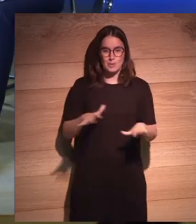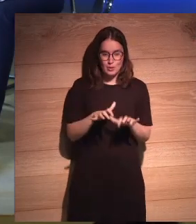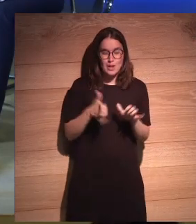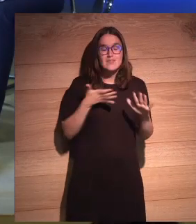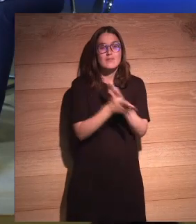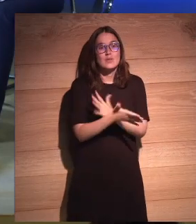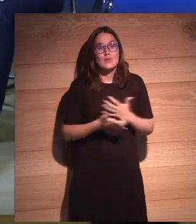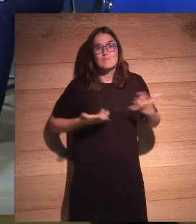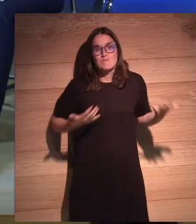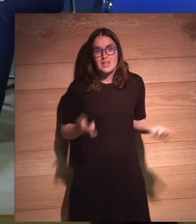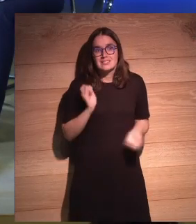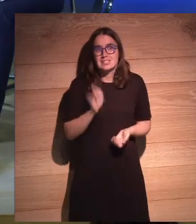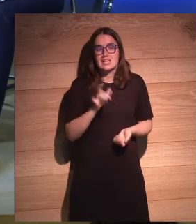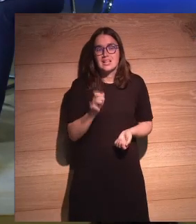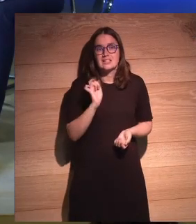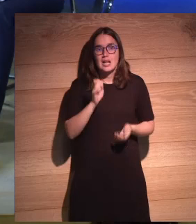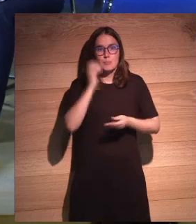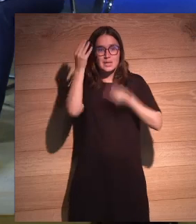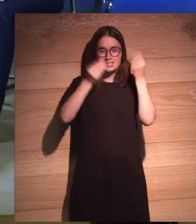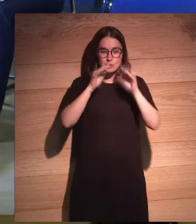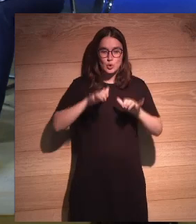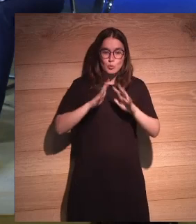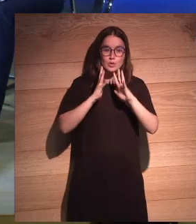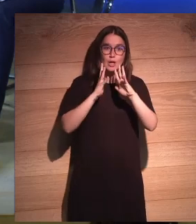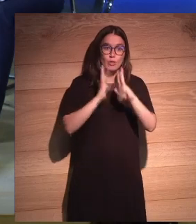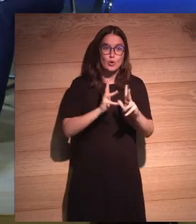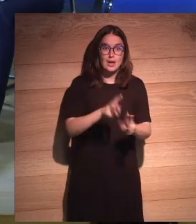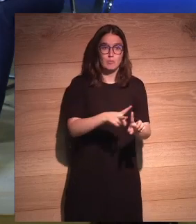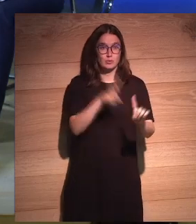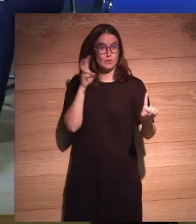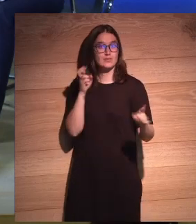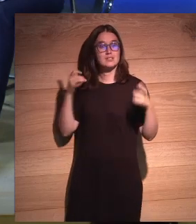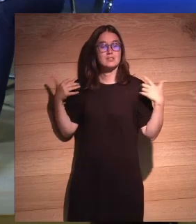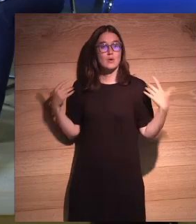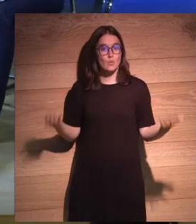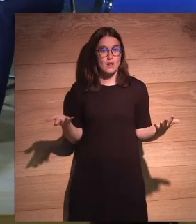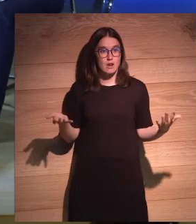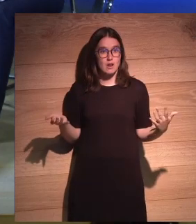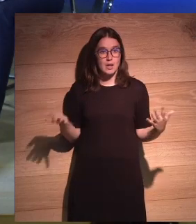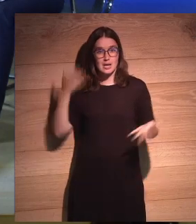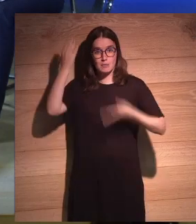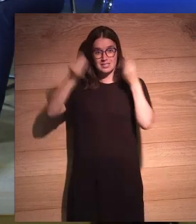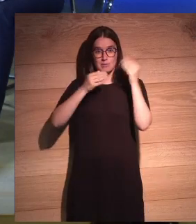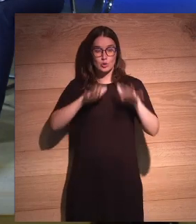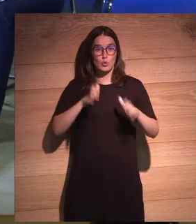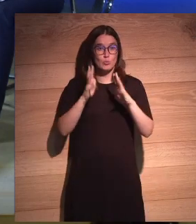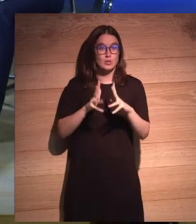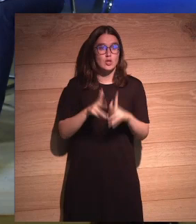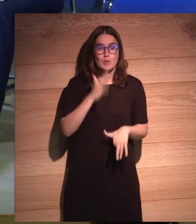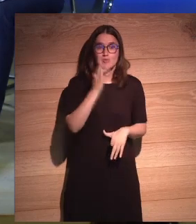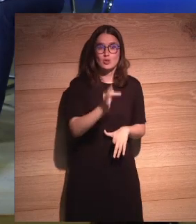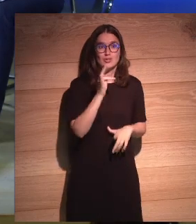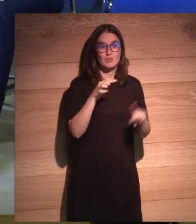define habitualmente, y el pensamiento computacional, la perspectiva que hacemos es que el pensamiento computacional es